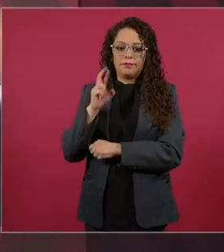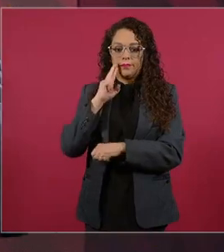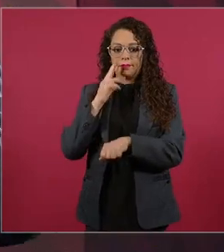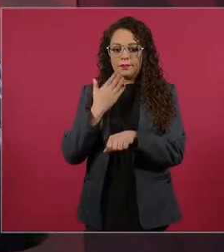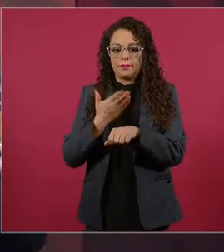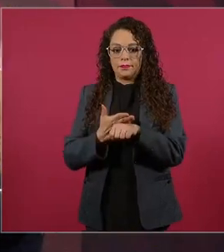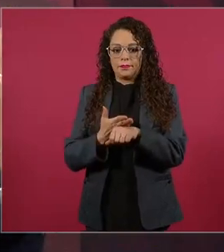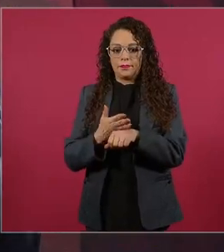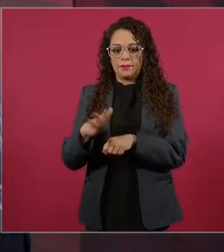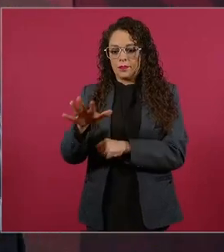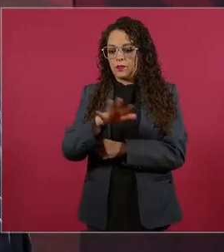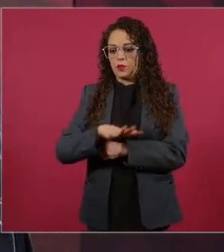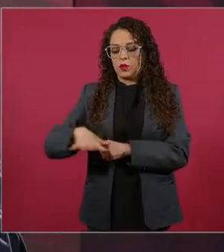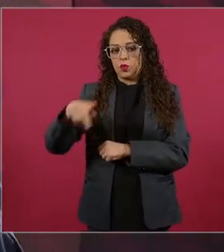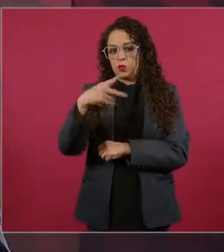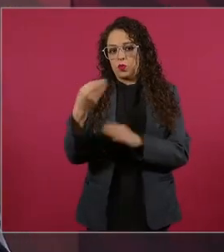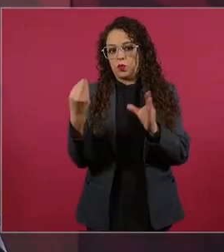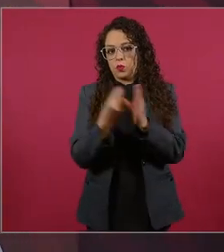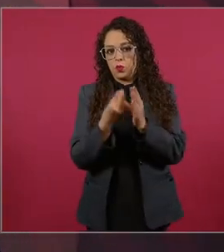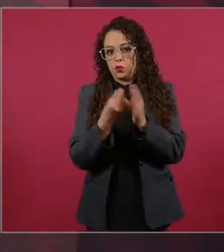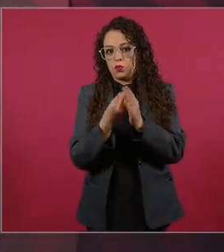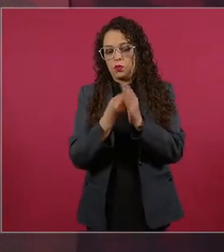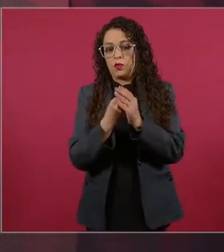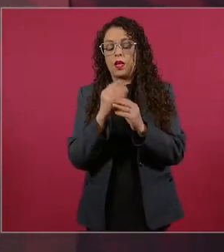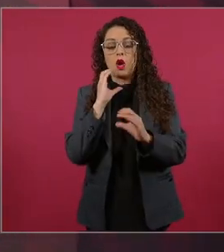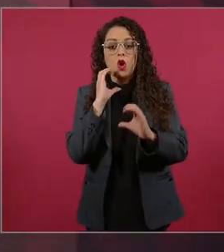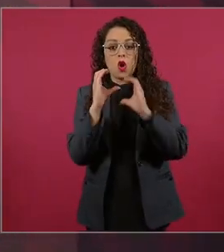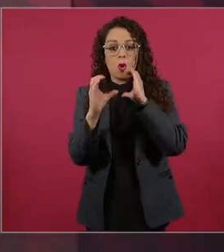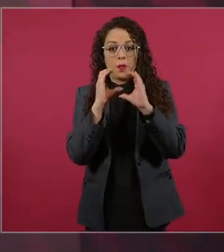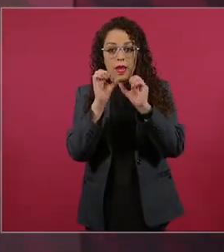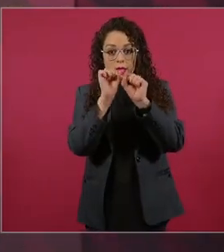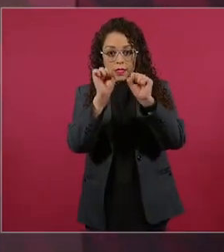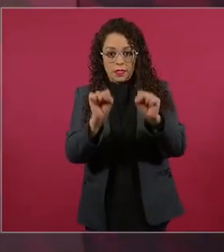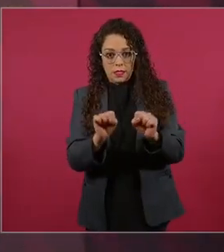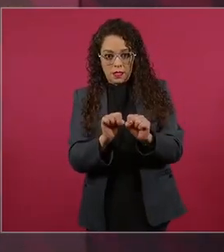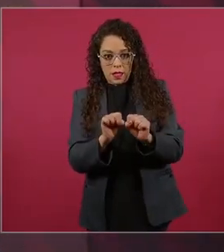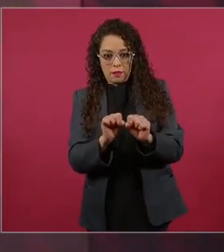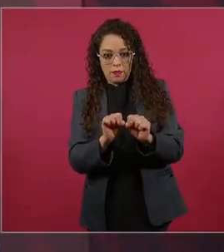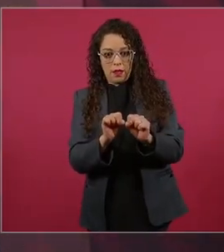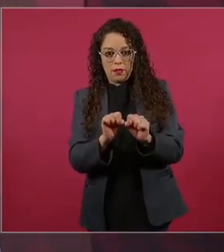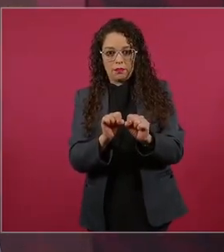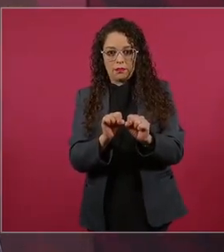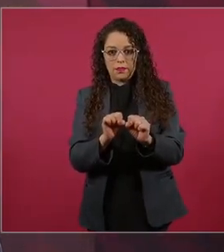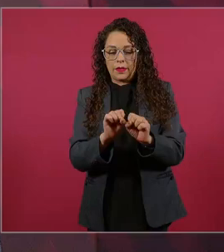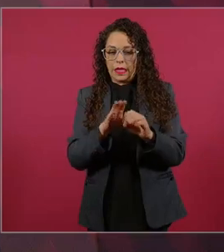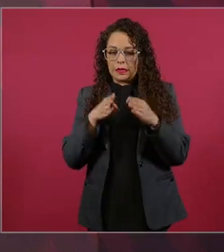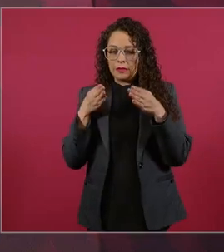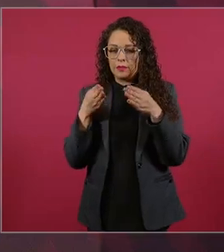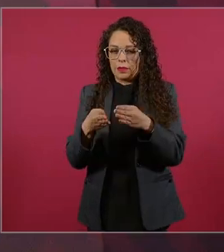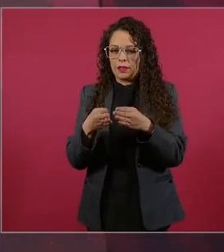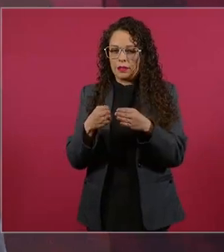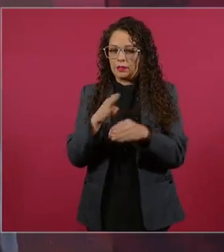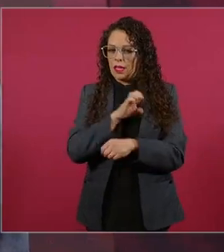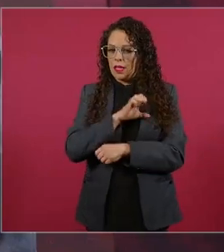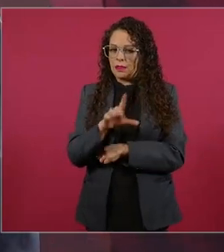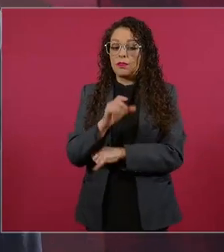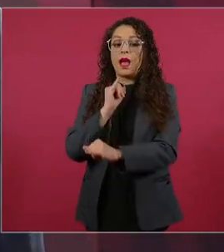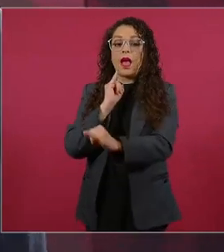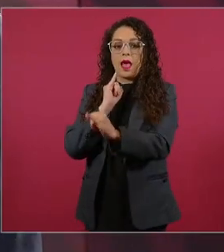funcione bien todo el sistema de comunicación, el internet en especial, y